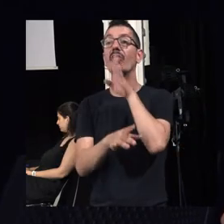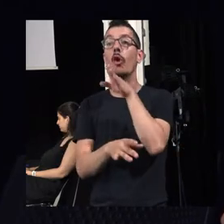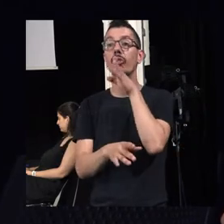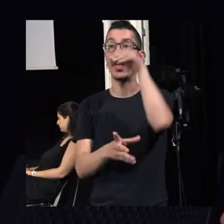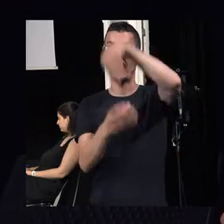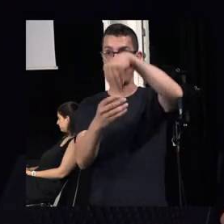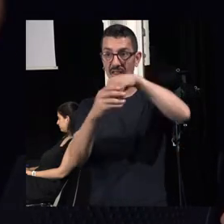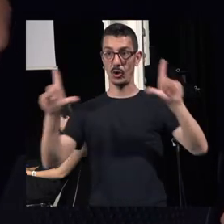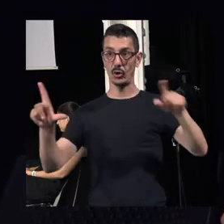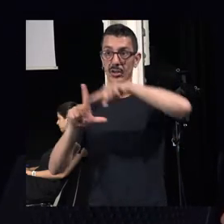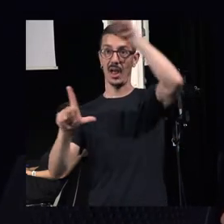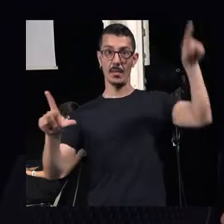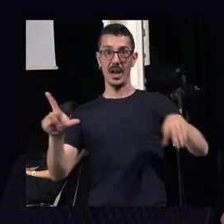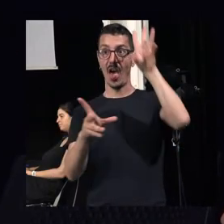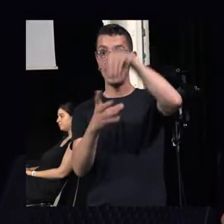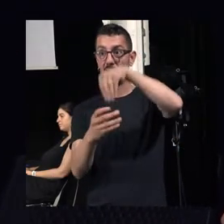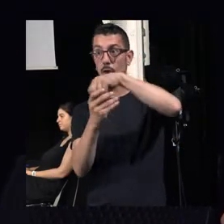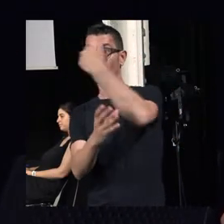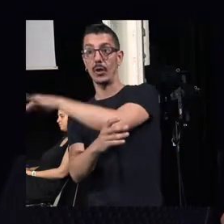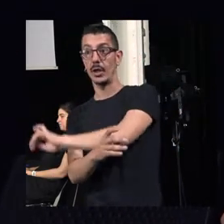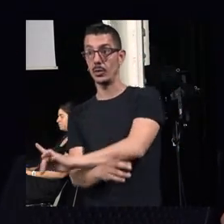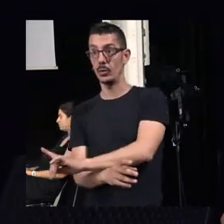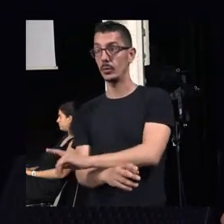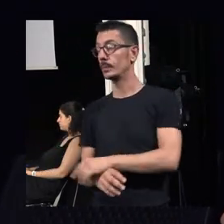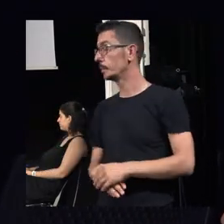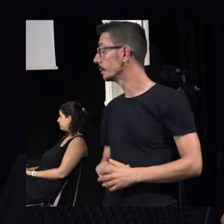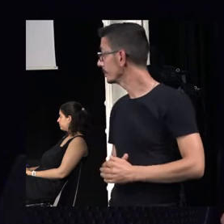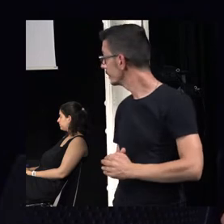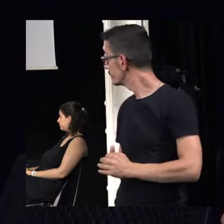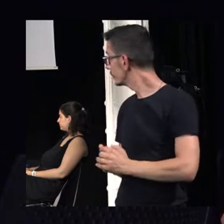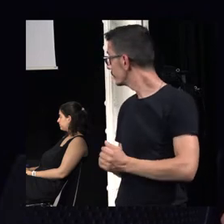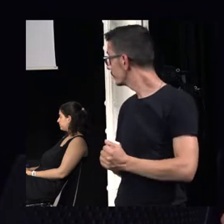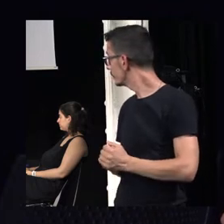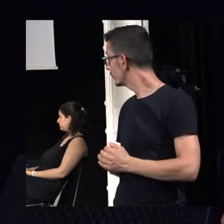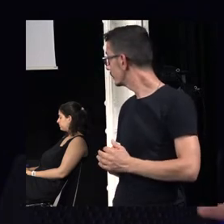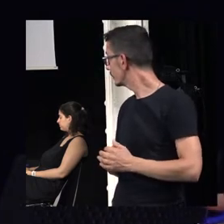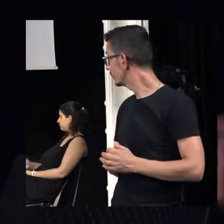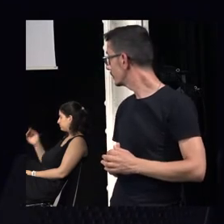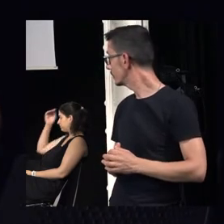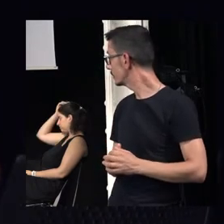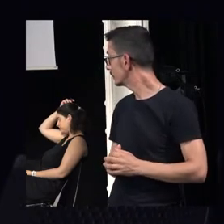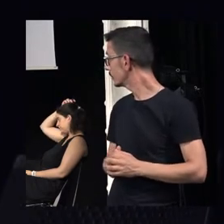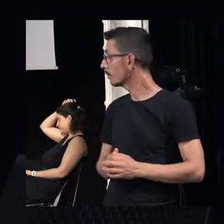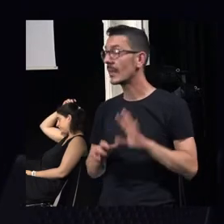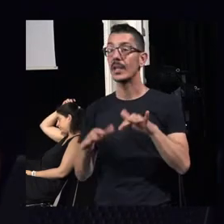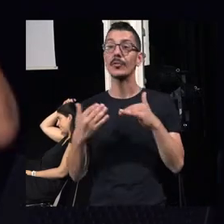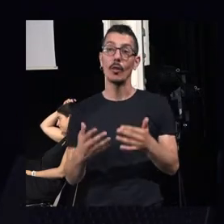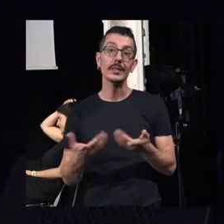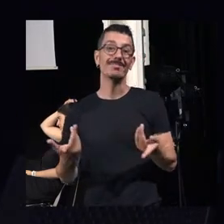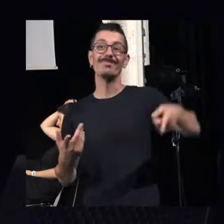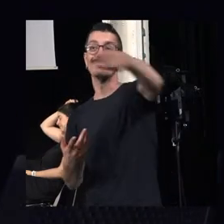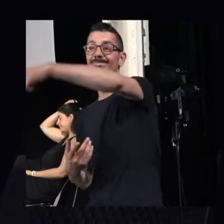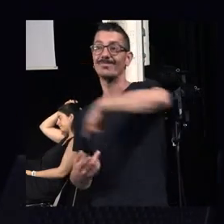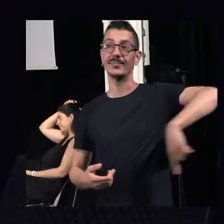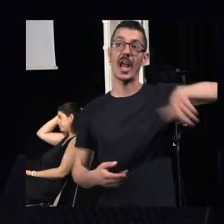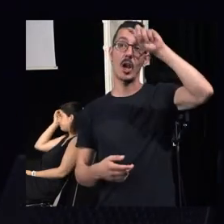eso, bueno, hablábamos antes por ahí, pasillando, sobre las propias contradicciones del propio evento, ¿no? Del propio